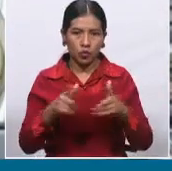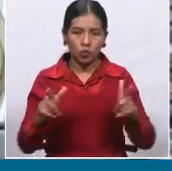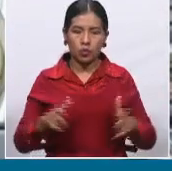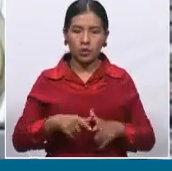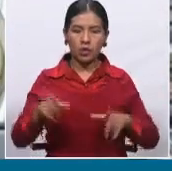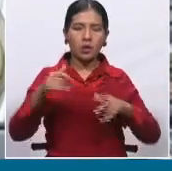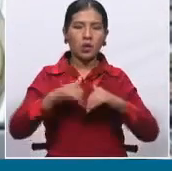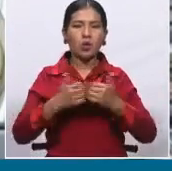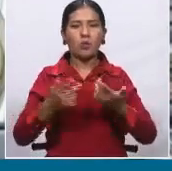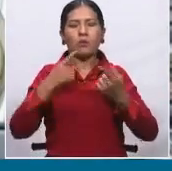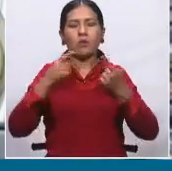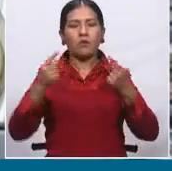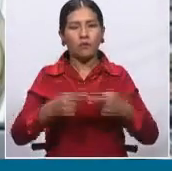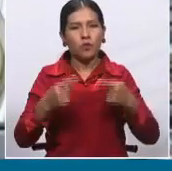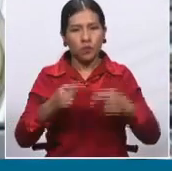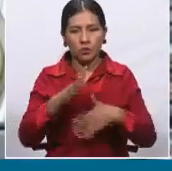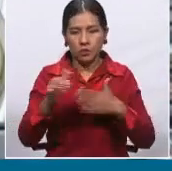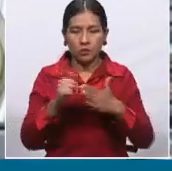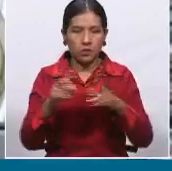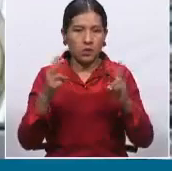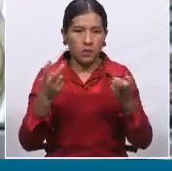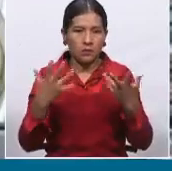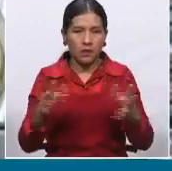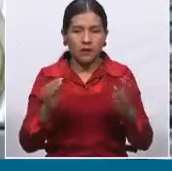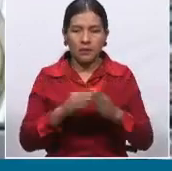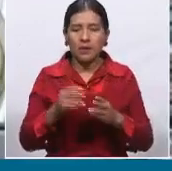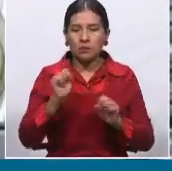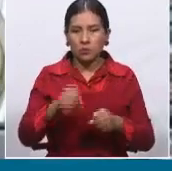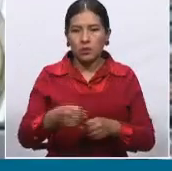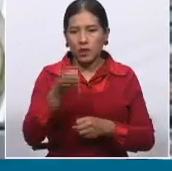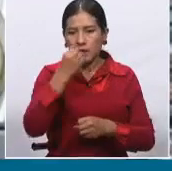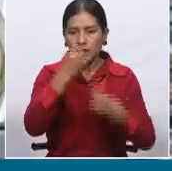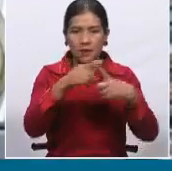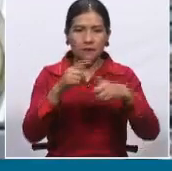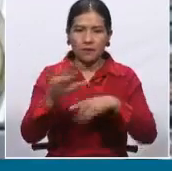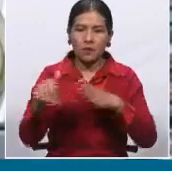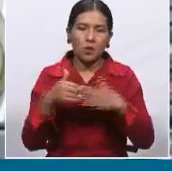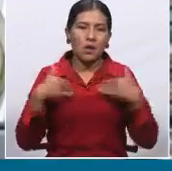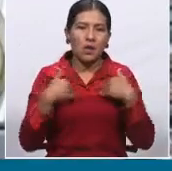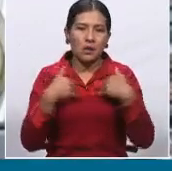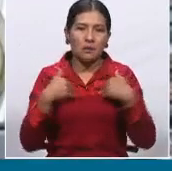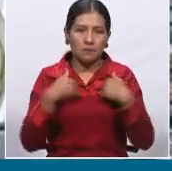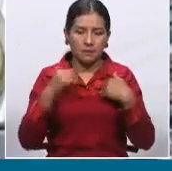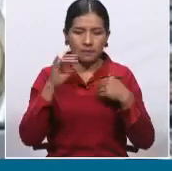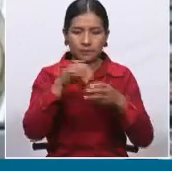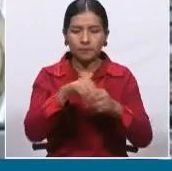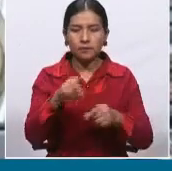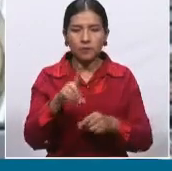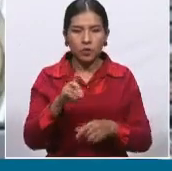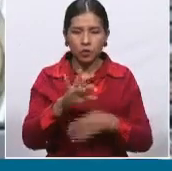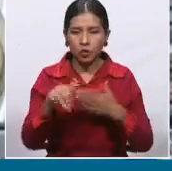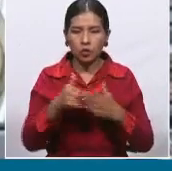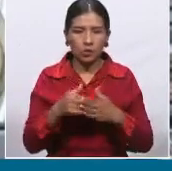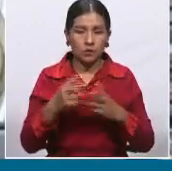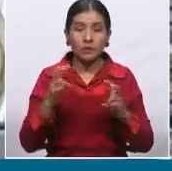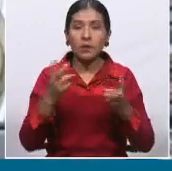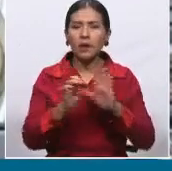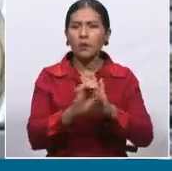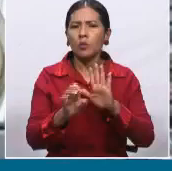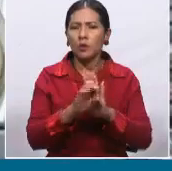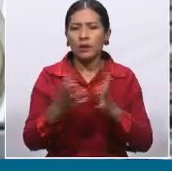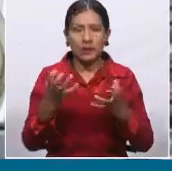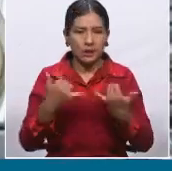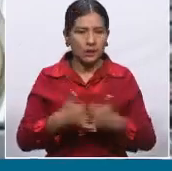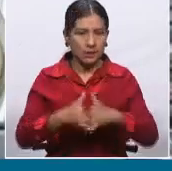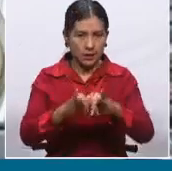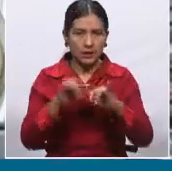fronteras forrajícolas, que son fuente de alimentación para estos animales domésticos y silvestres. Necesitamos, por ejemplo, que se siga